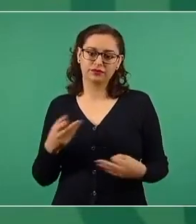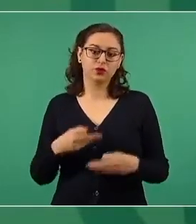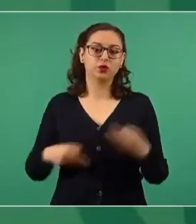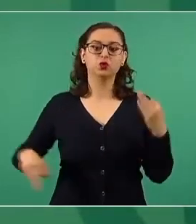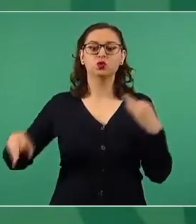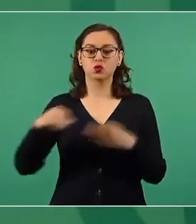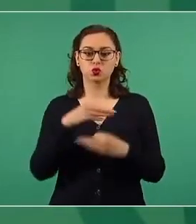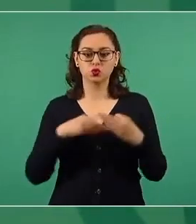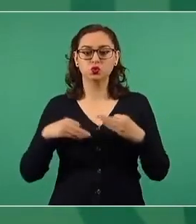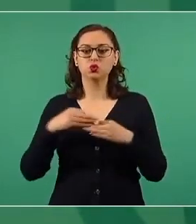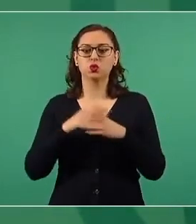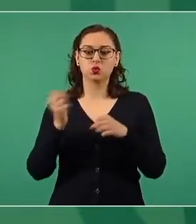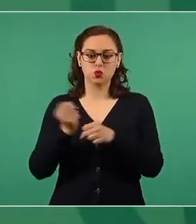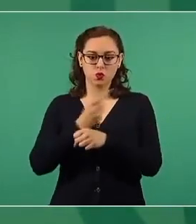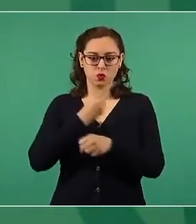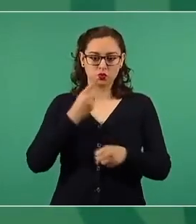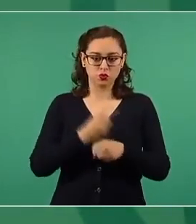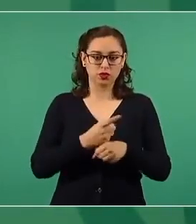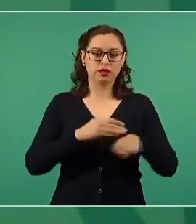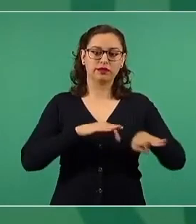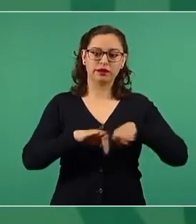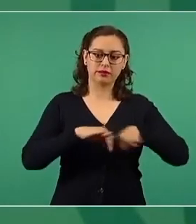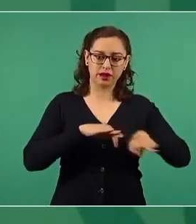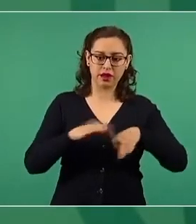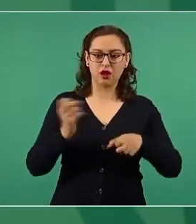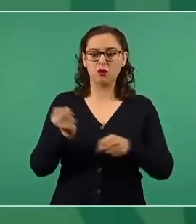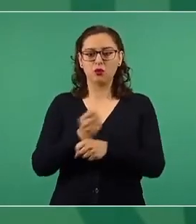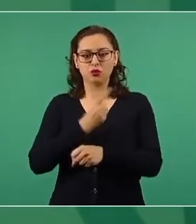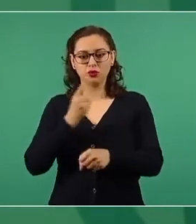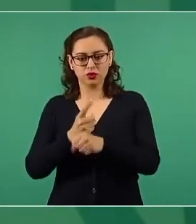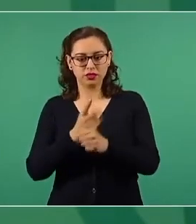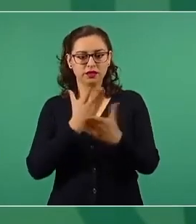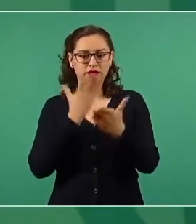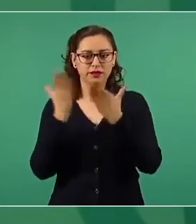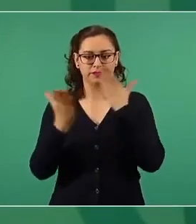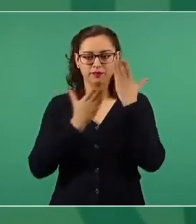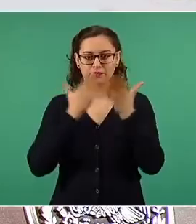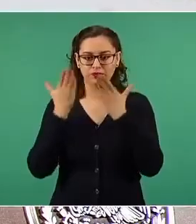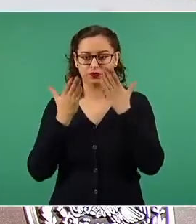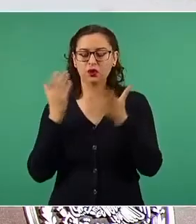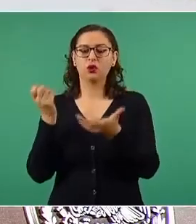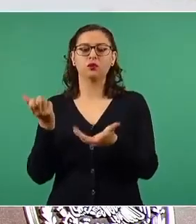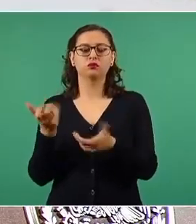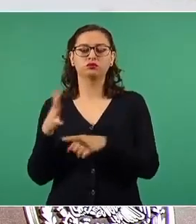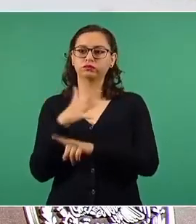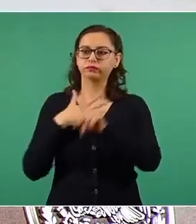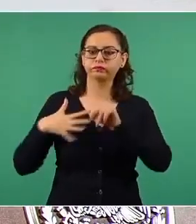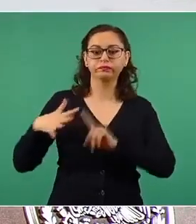al trabajo, al estudio, al bienestar,